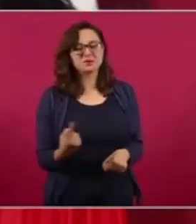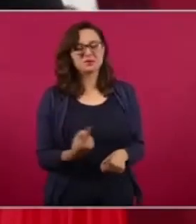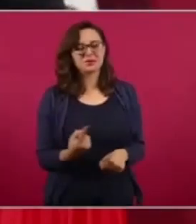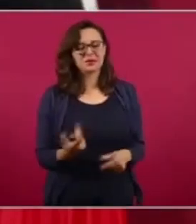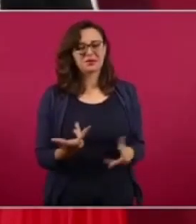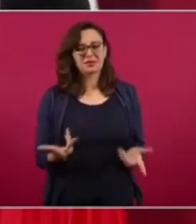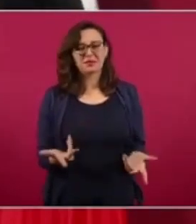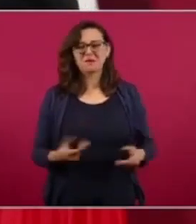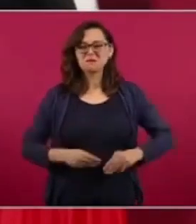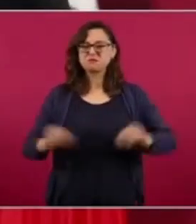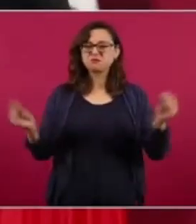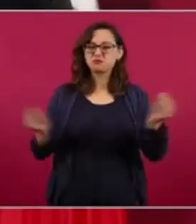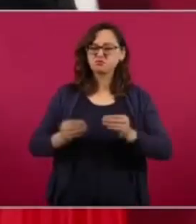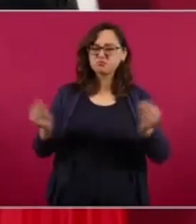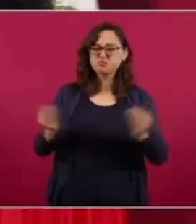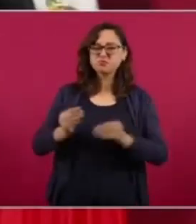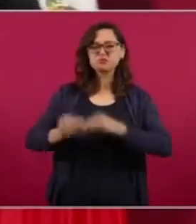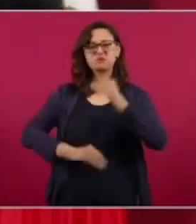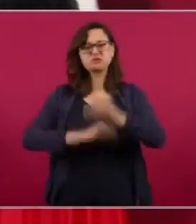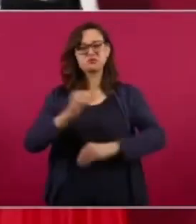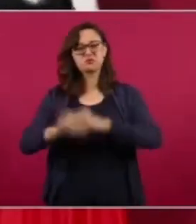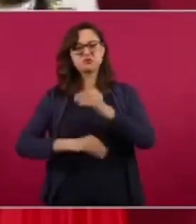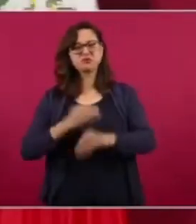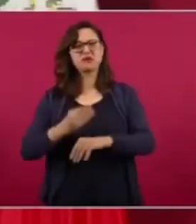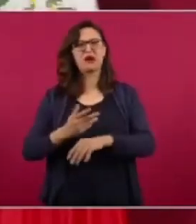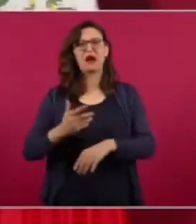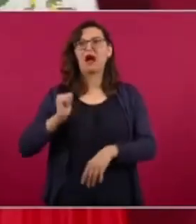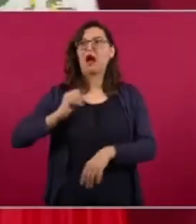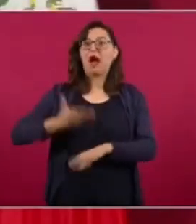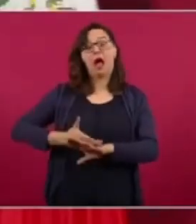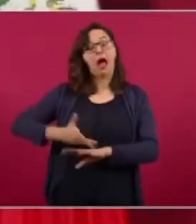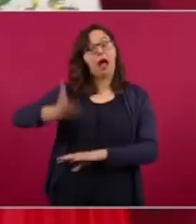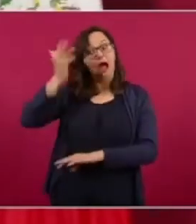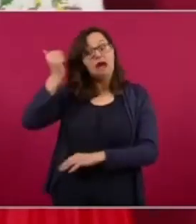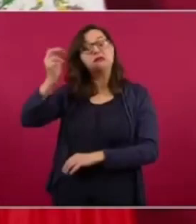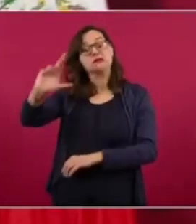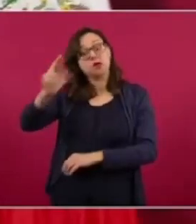los pleitos de la Guerra Fría?